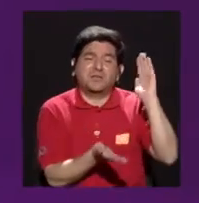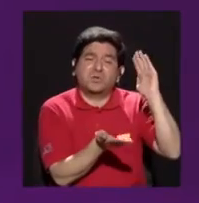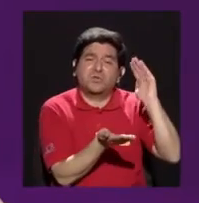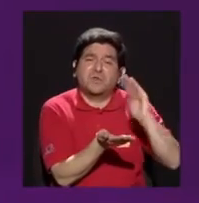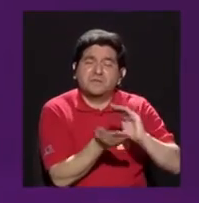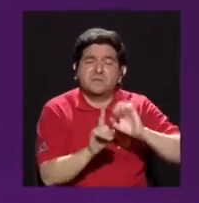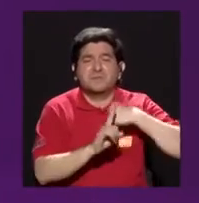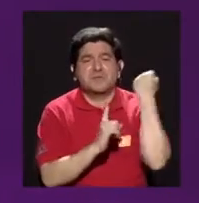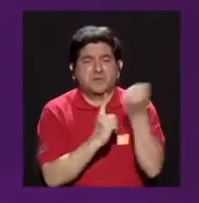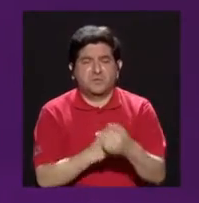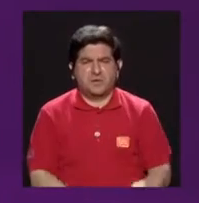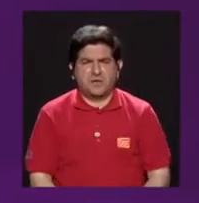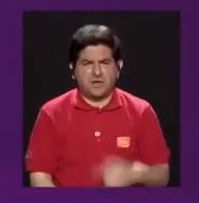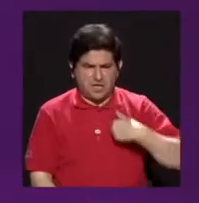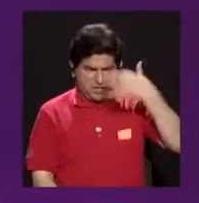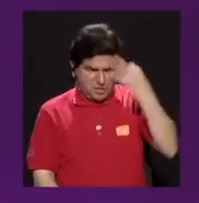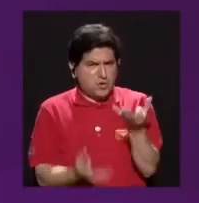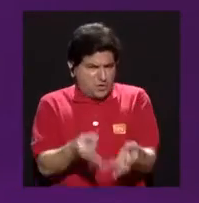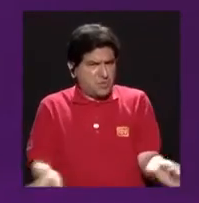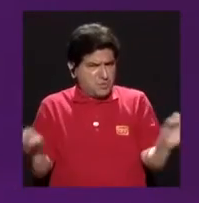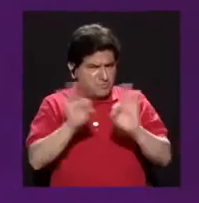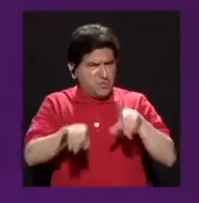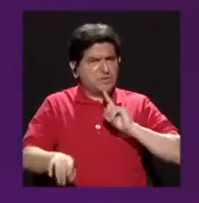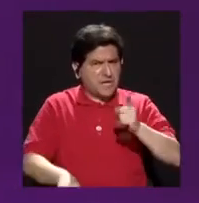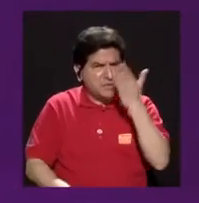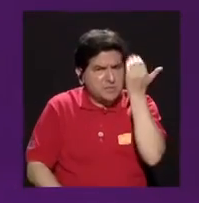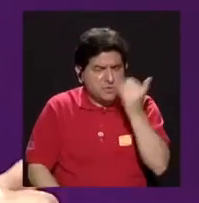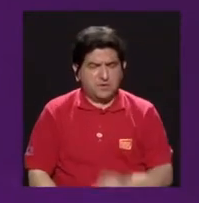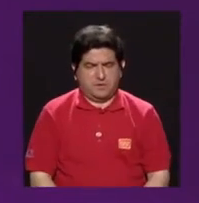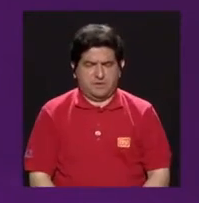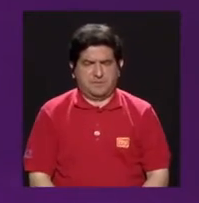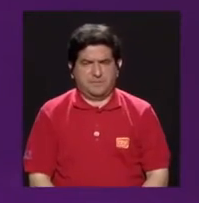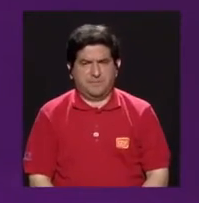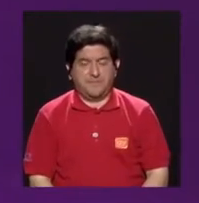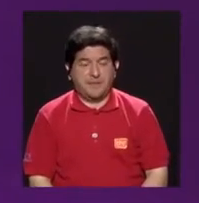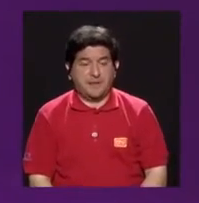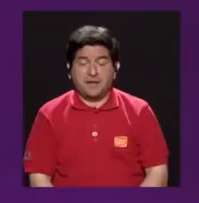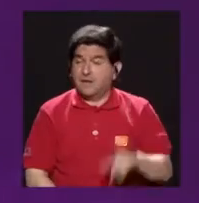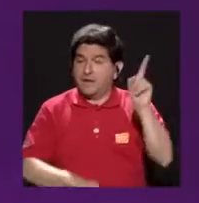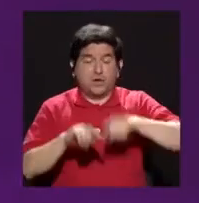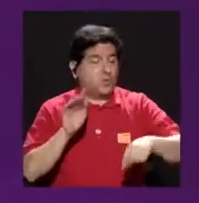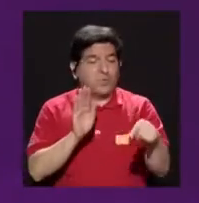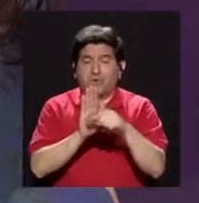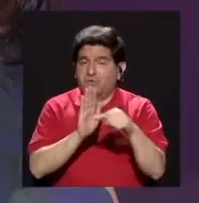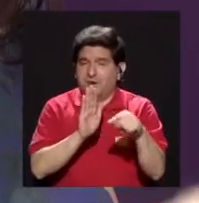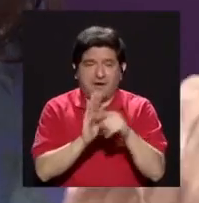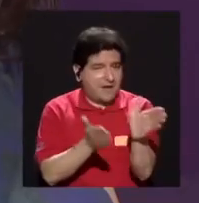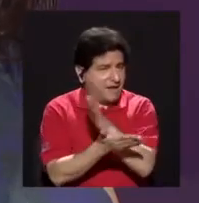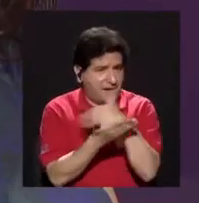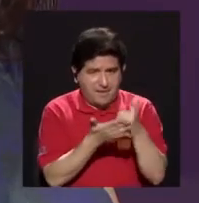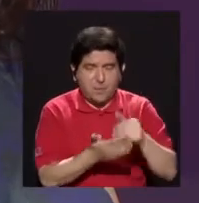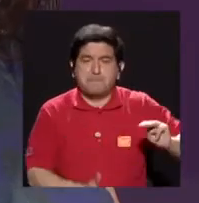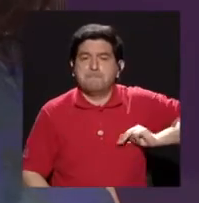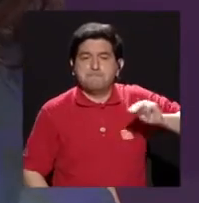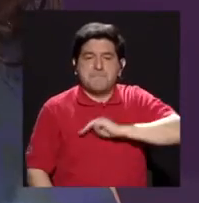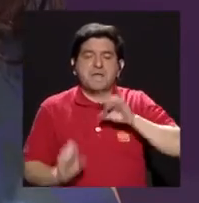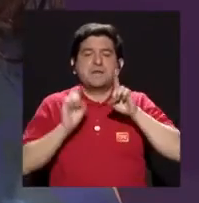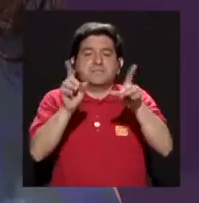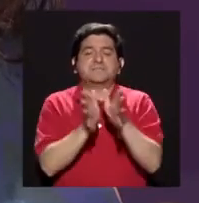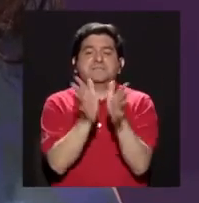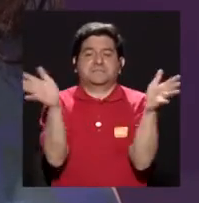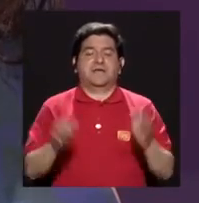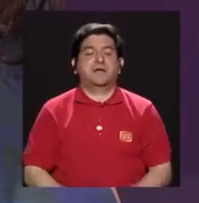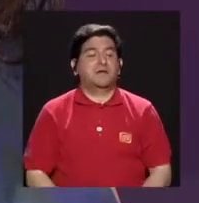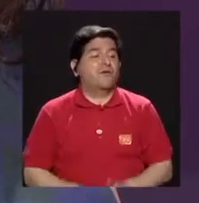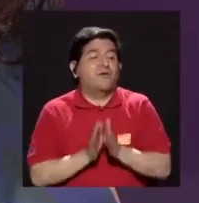minimizarlo. ¿Y por qué digo que me parece importante? Porque hay algo que decir aquí y que no se puede negar. El Ministerio de Educación Pública